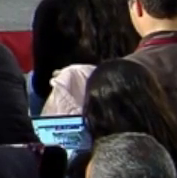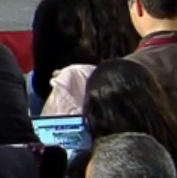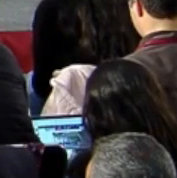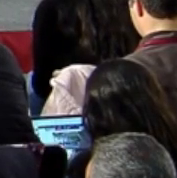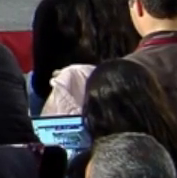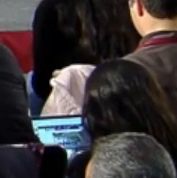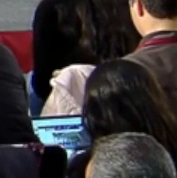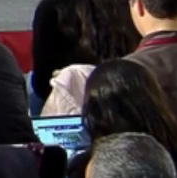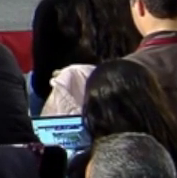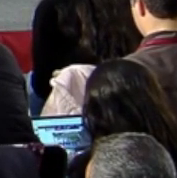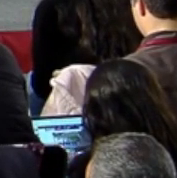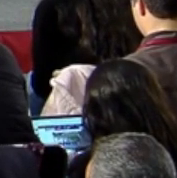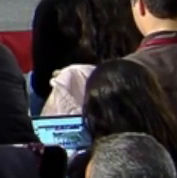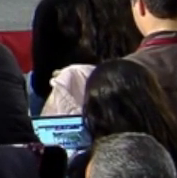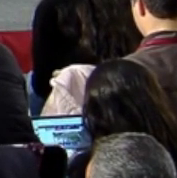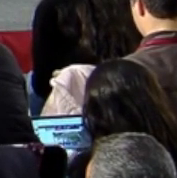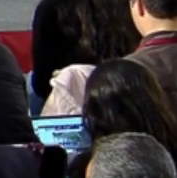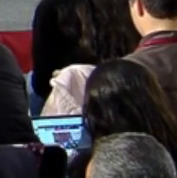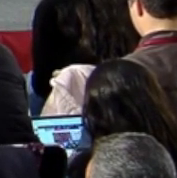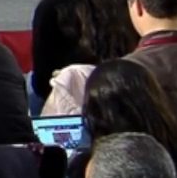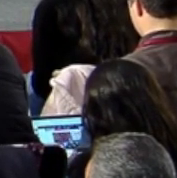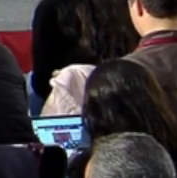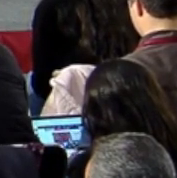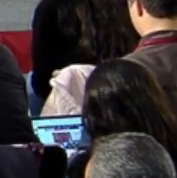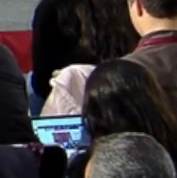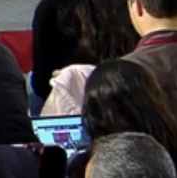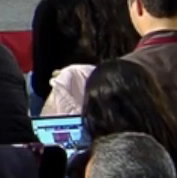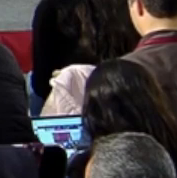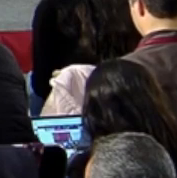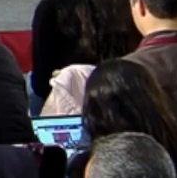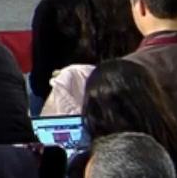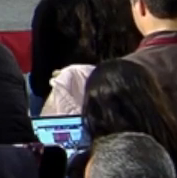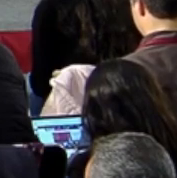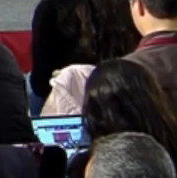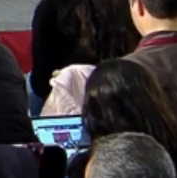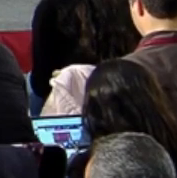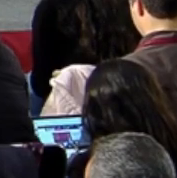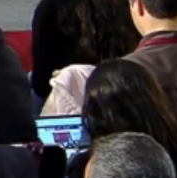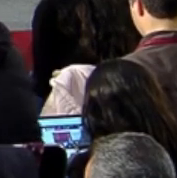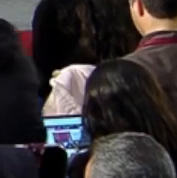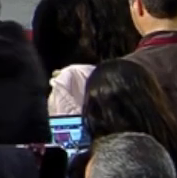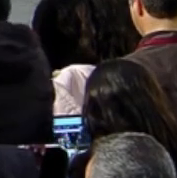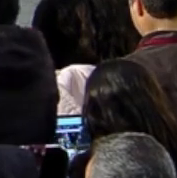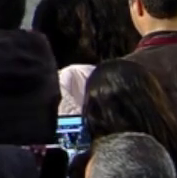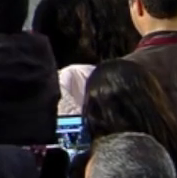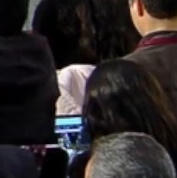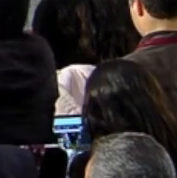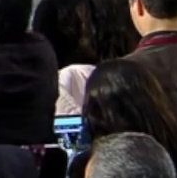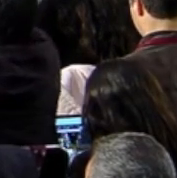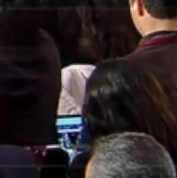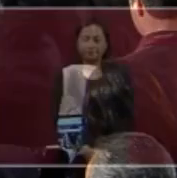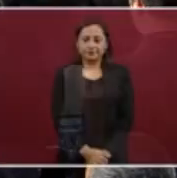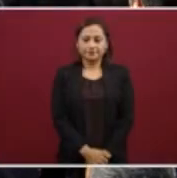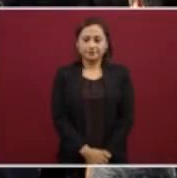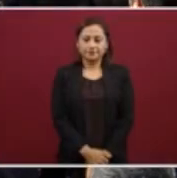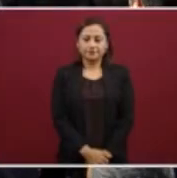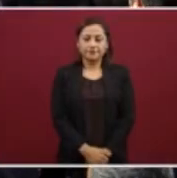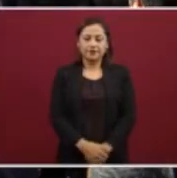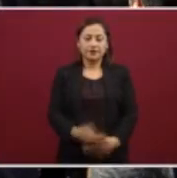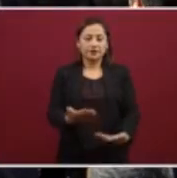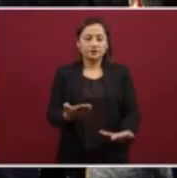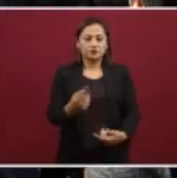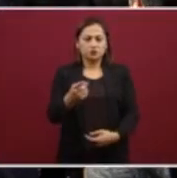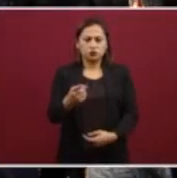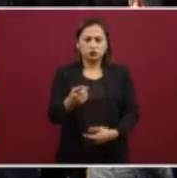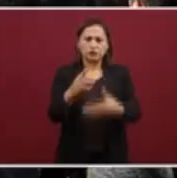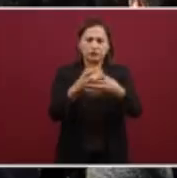esta situación. Y dos, ahora que estamos ya negociando cosas que tienen que ver en los términos que nos está